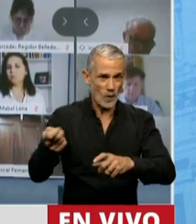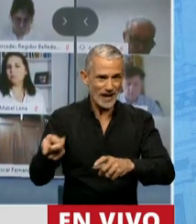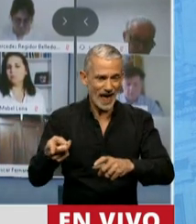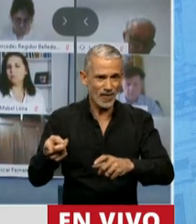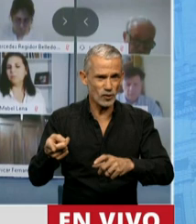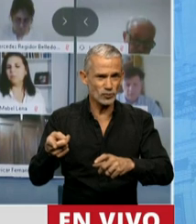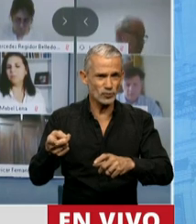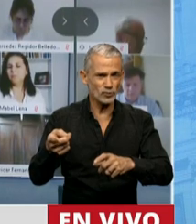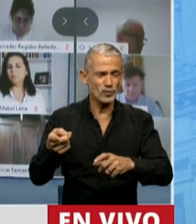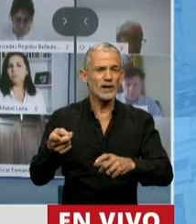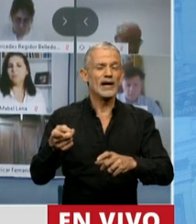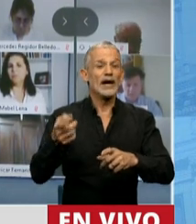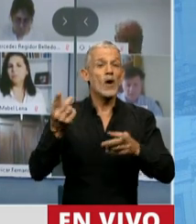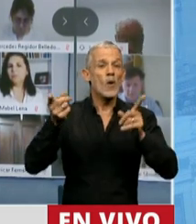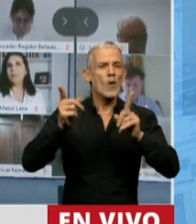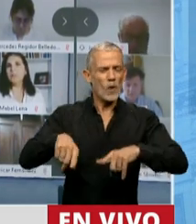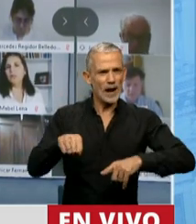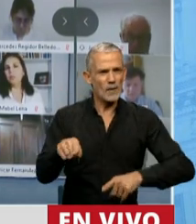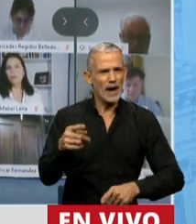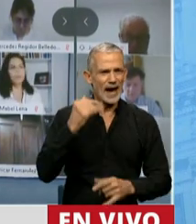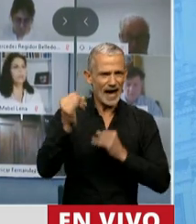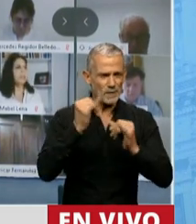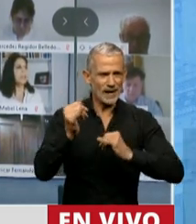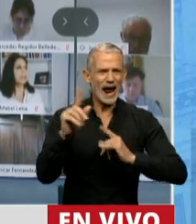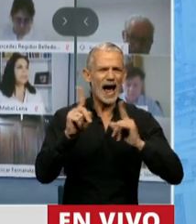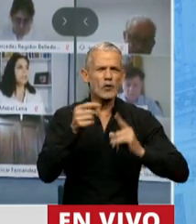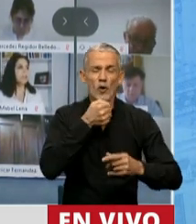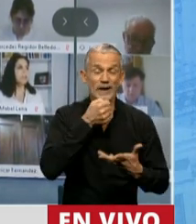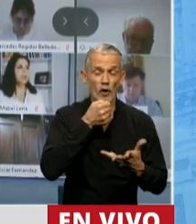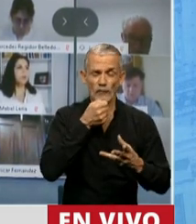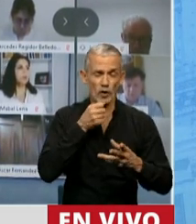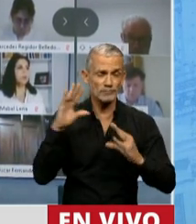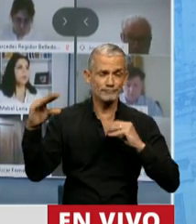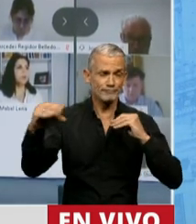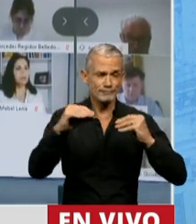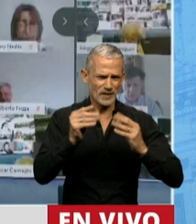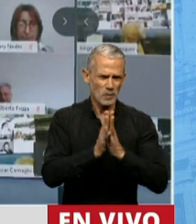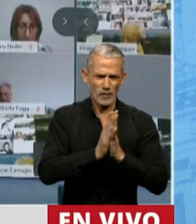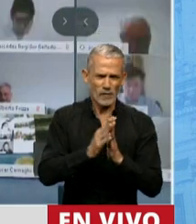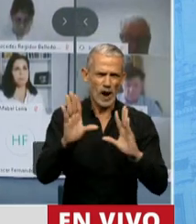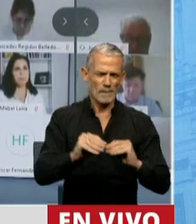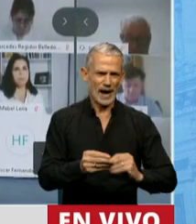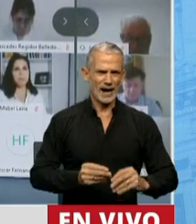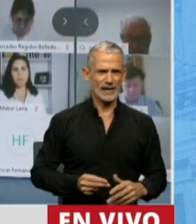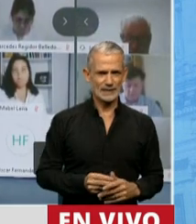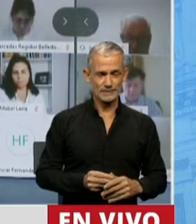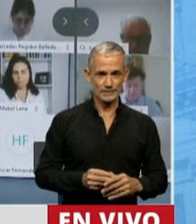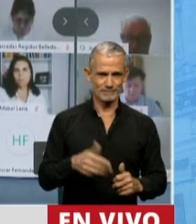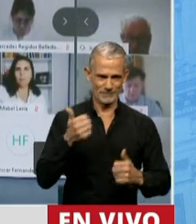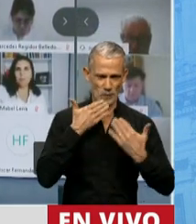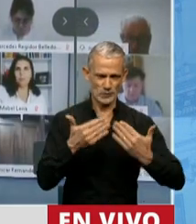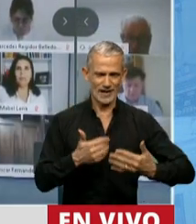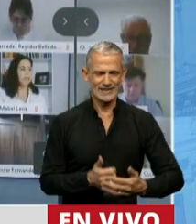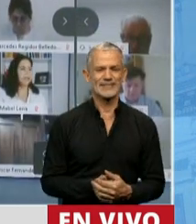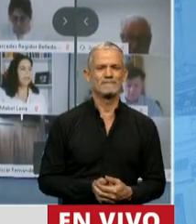importante y la vuelvo a hay algunos micrófonos que están que están encendidos eh Ahí está Muchas